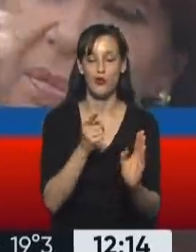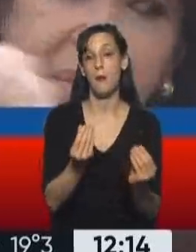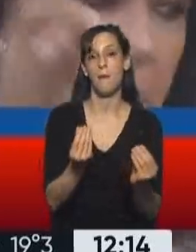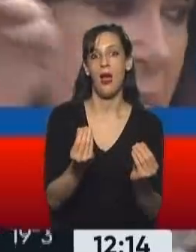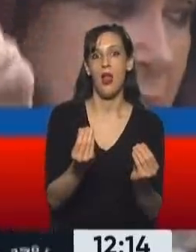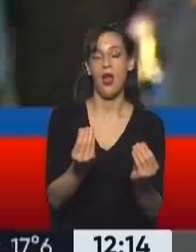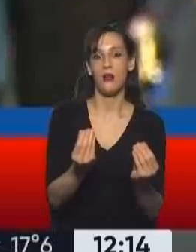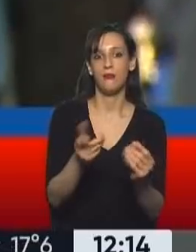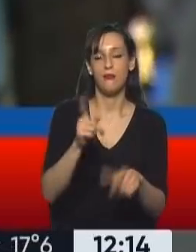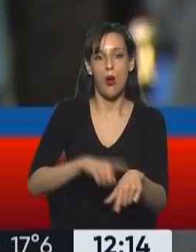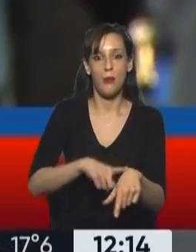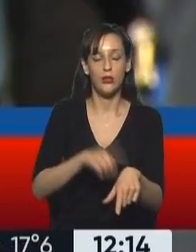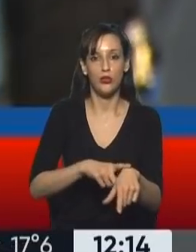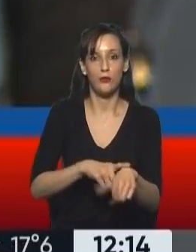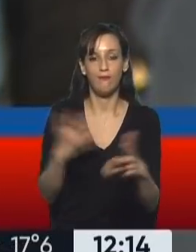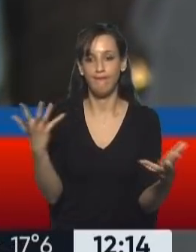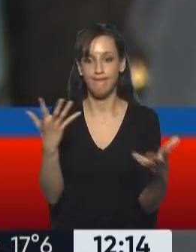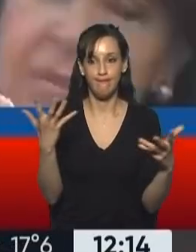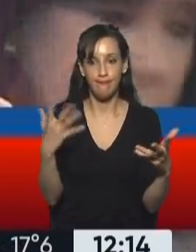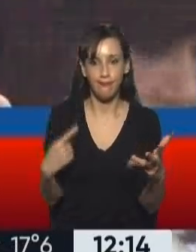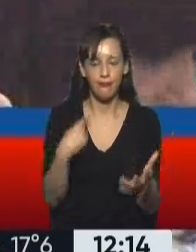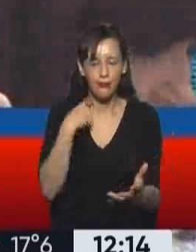de un fenómeno de estas características.